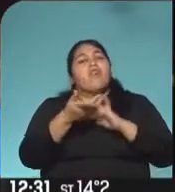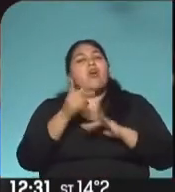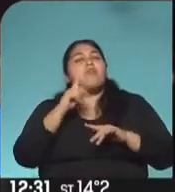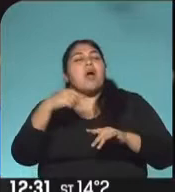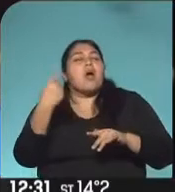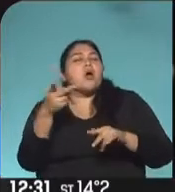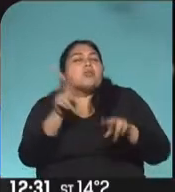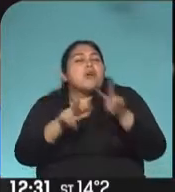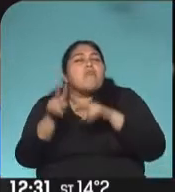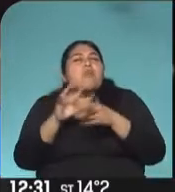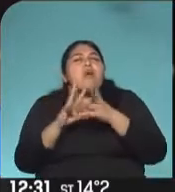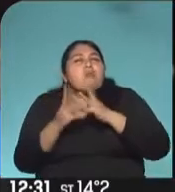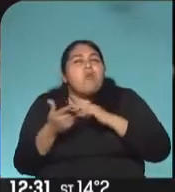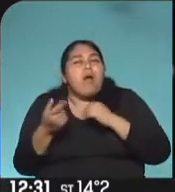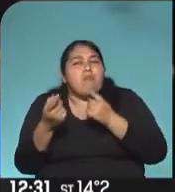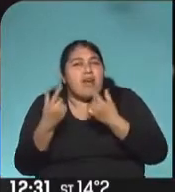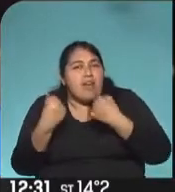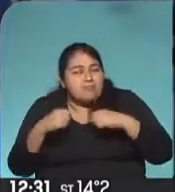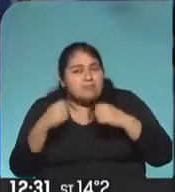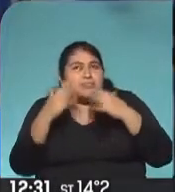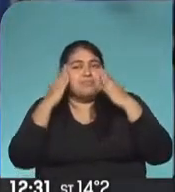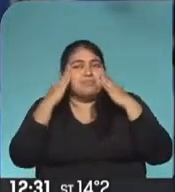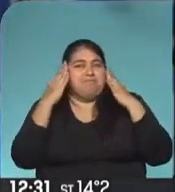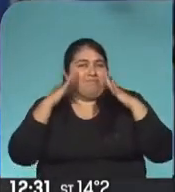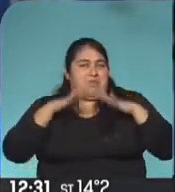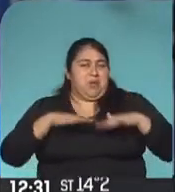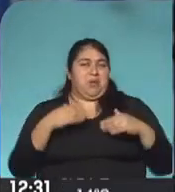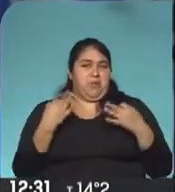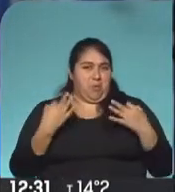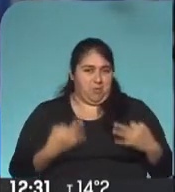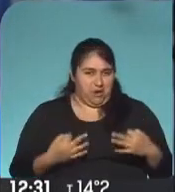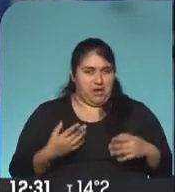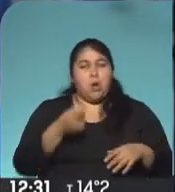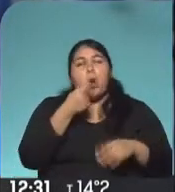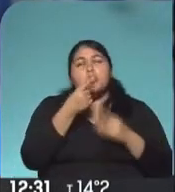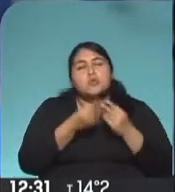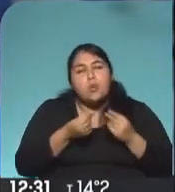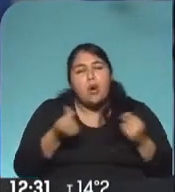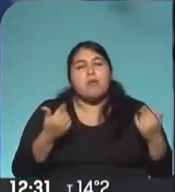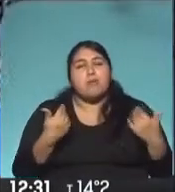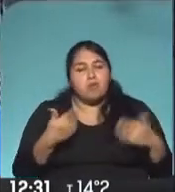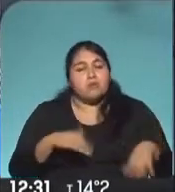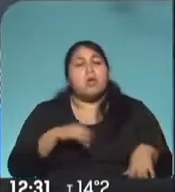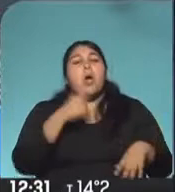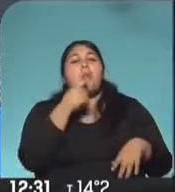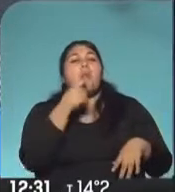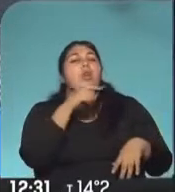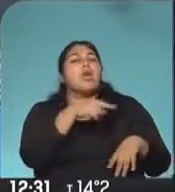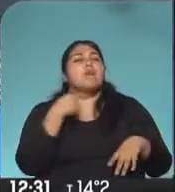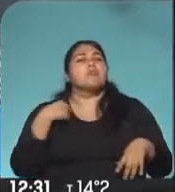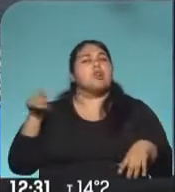la relajación respiración que ayudan y algunos analgésicos muy suaves y yo le hago la cabeza